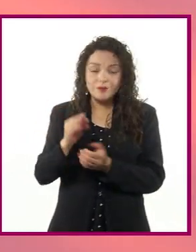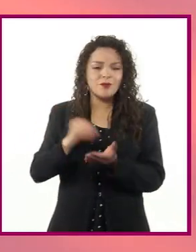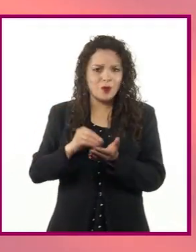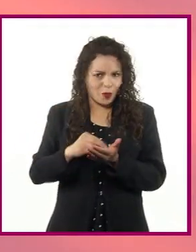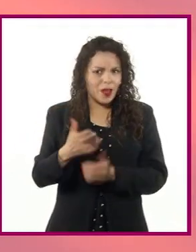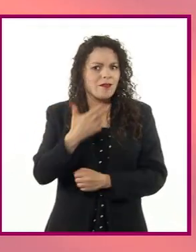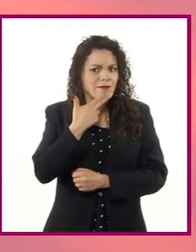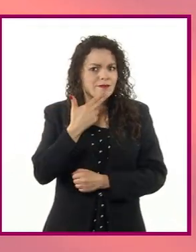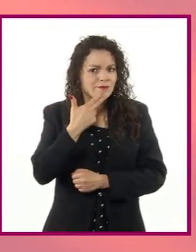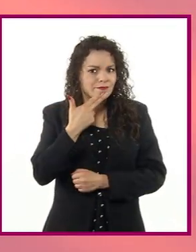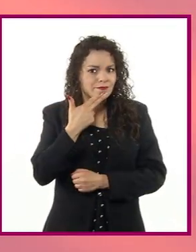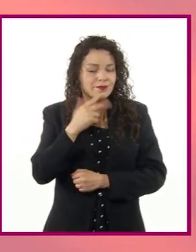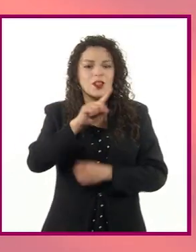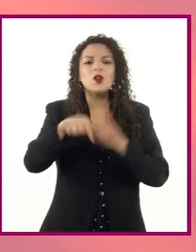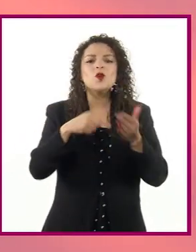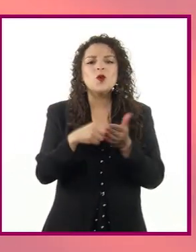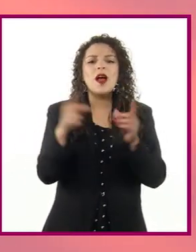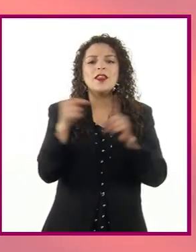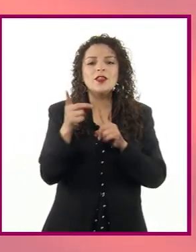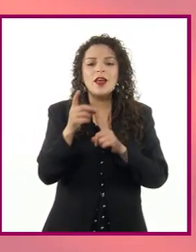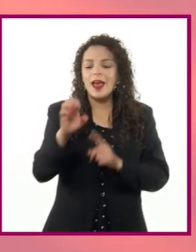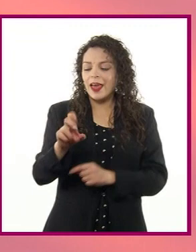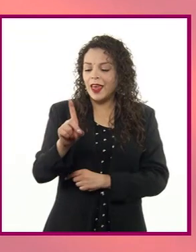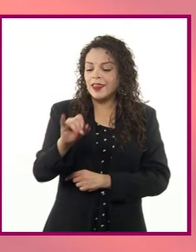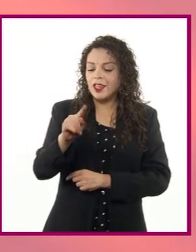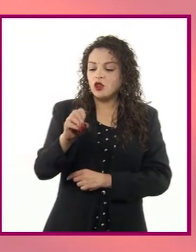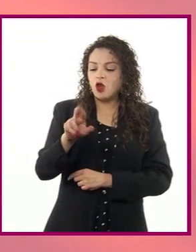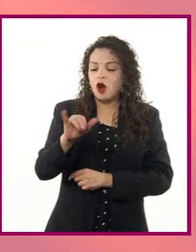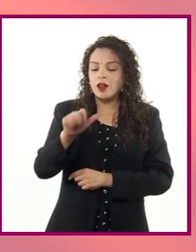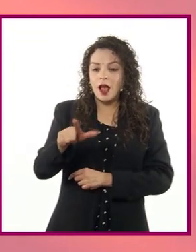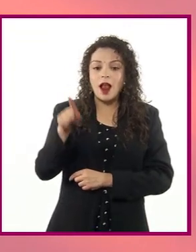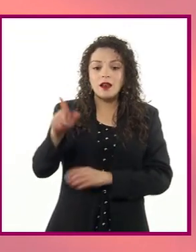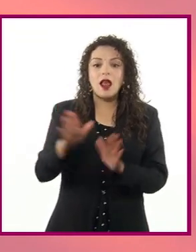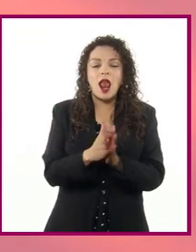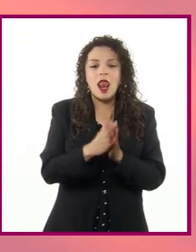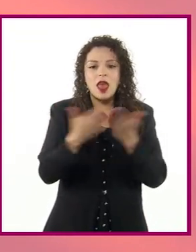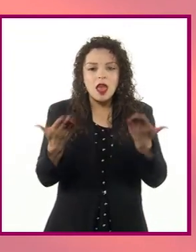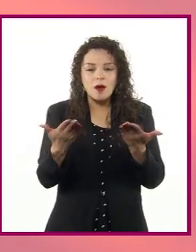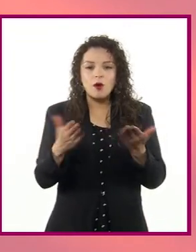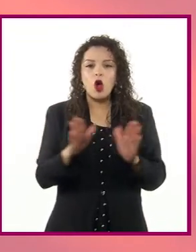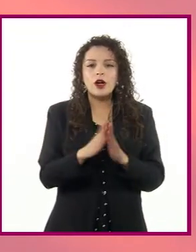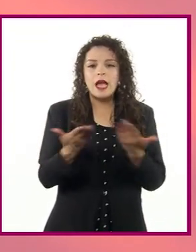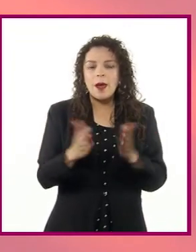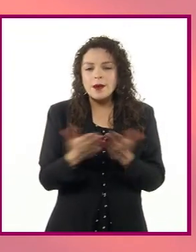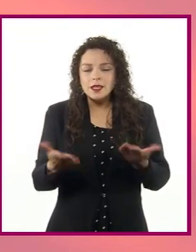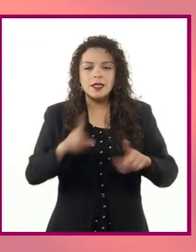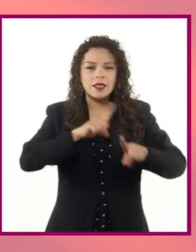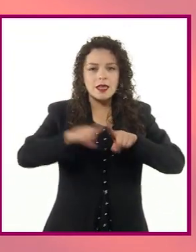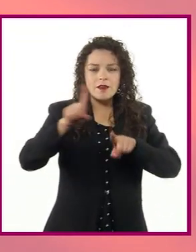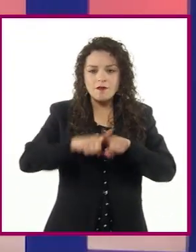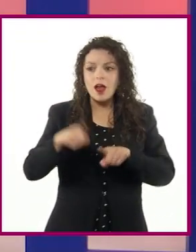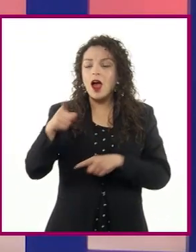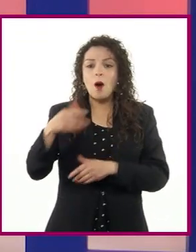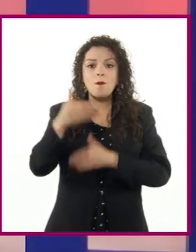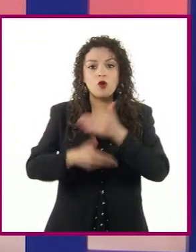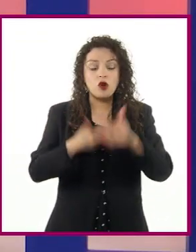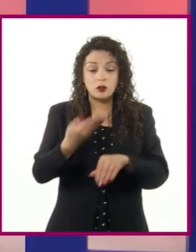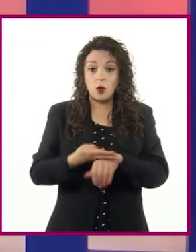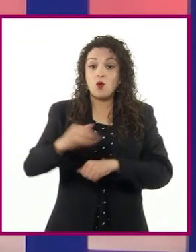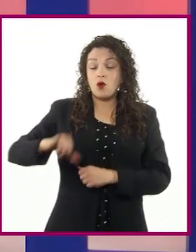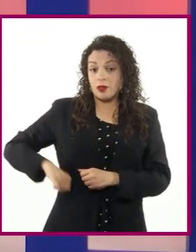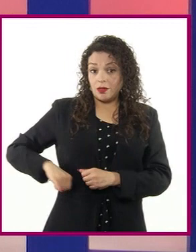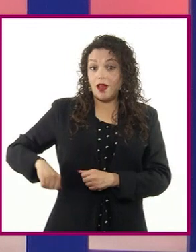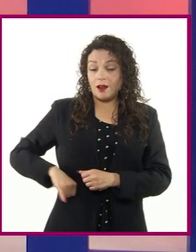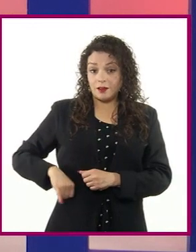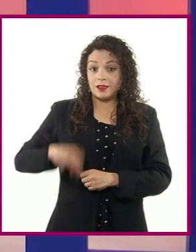En las editoriales, el proceso de edición de libros, revistas e historietas pasa por un proceso muy interesante. De